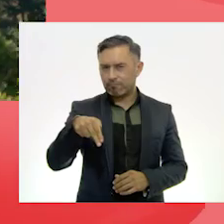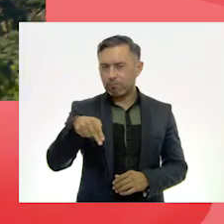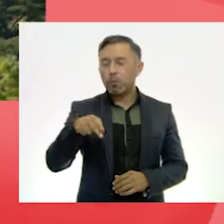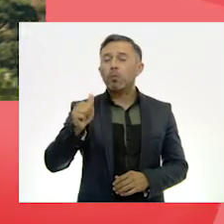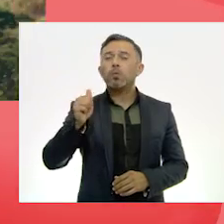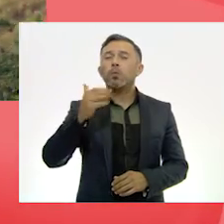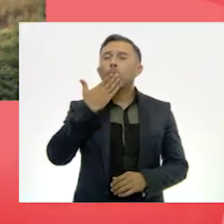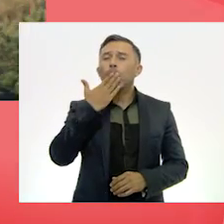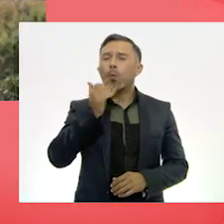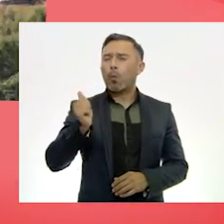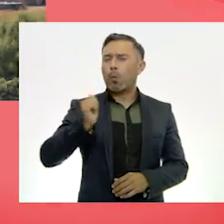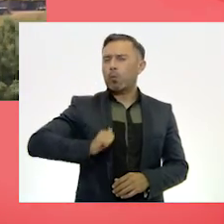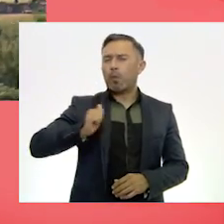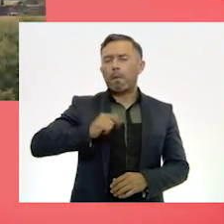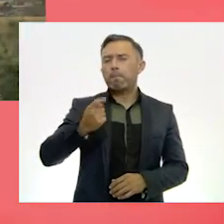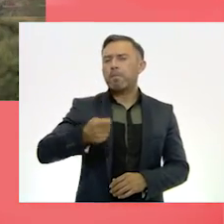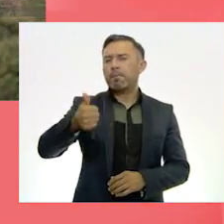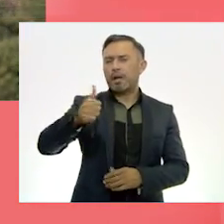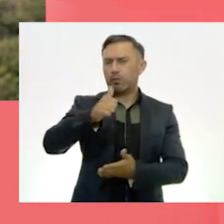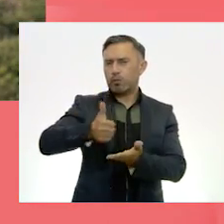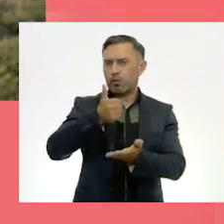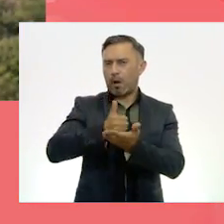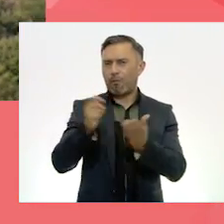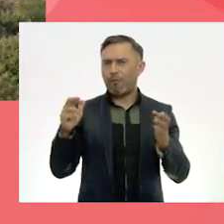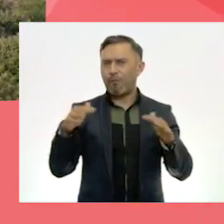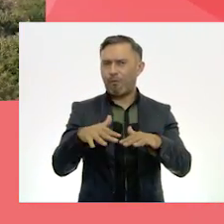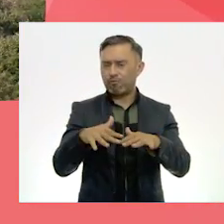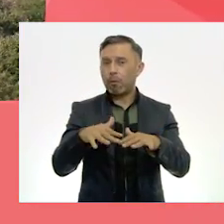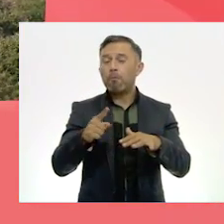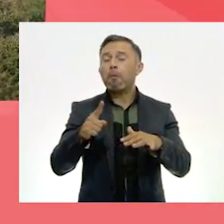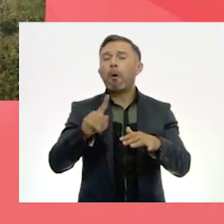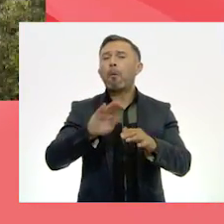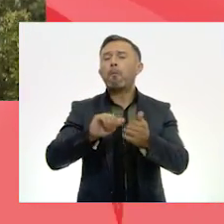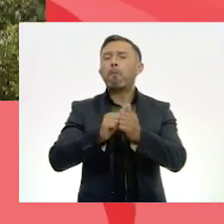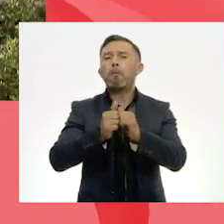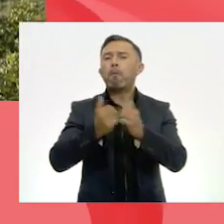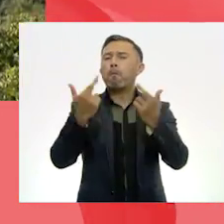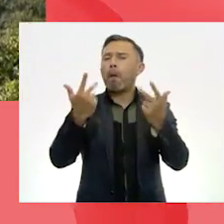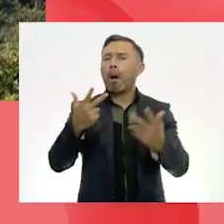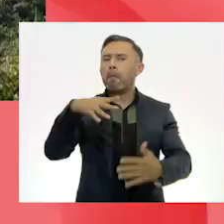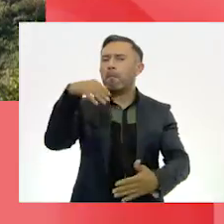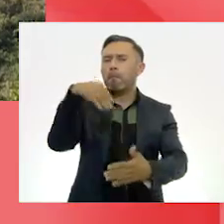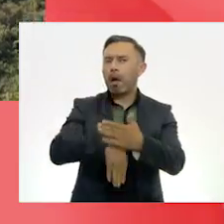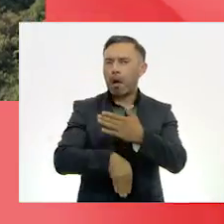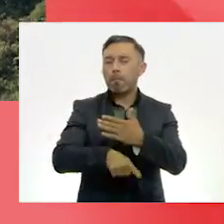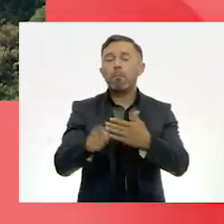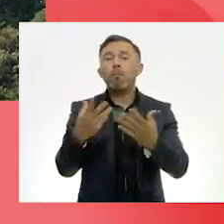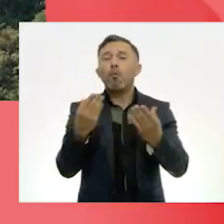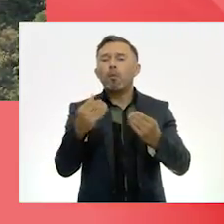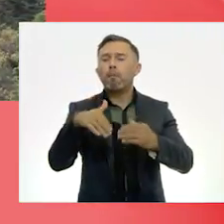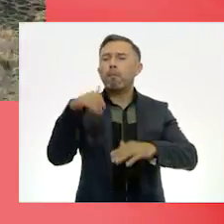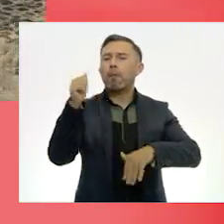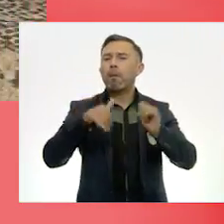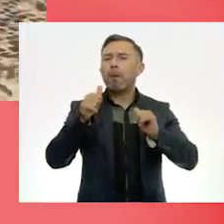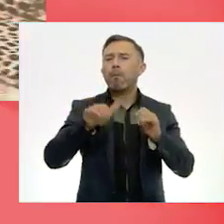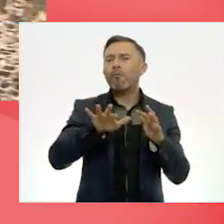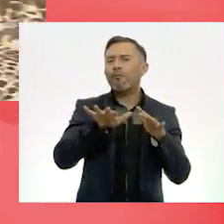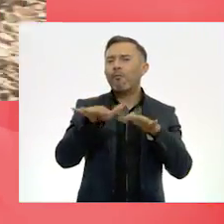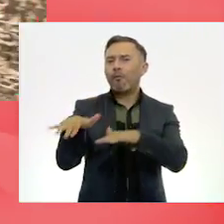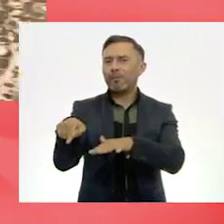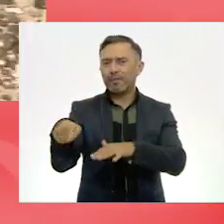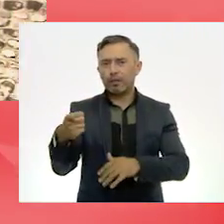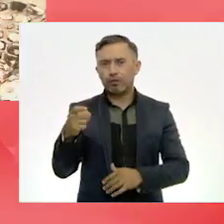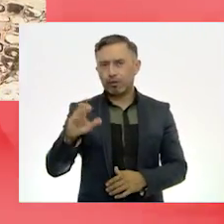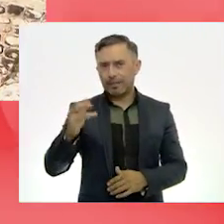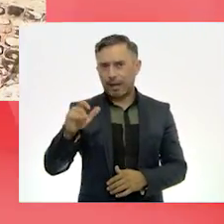México antiguo. Cuando cayó, muchos de los teotihuacanos que emigraron se refugiaron en Xochicalco.